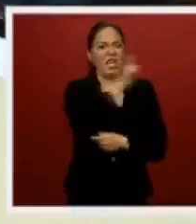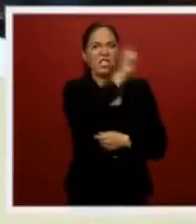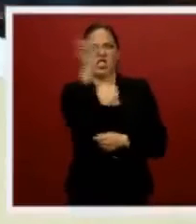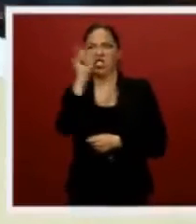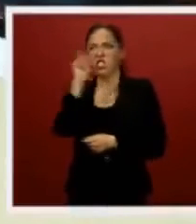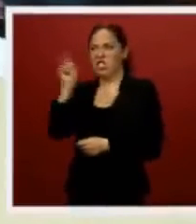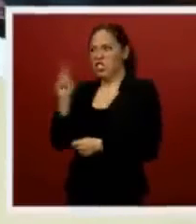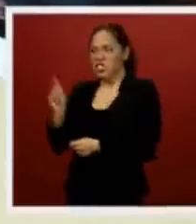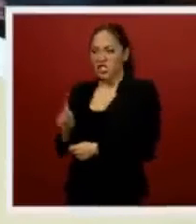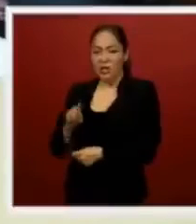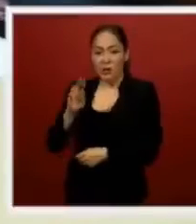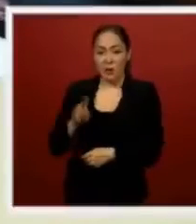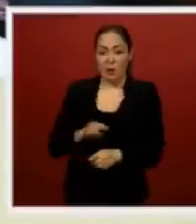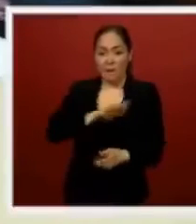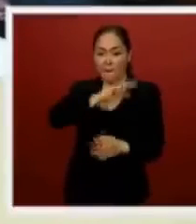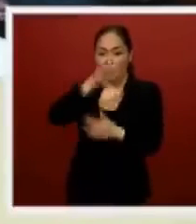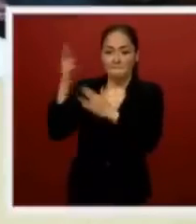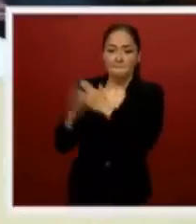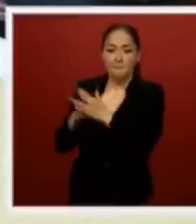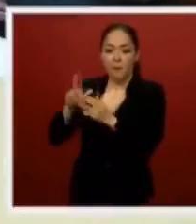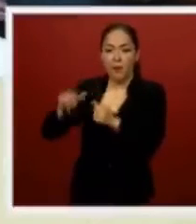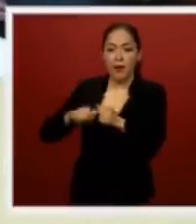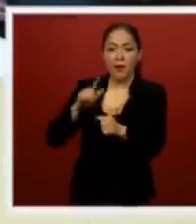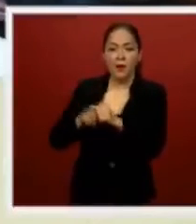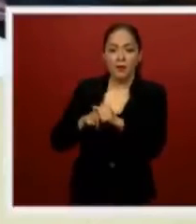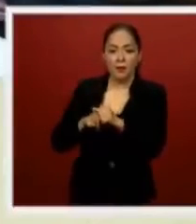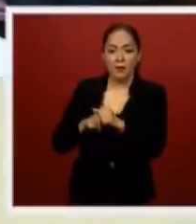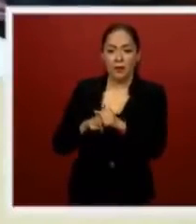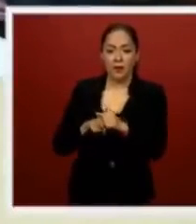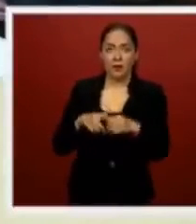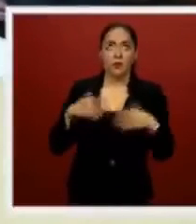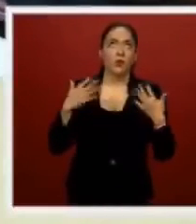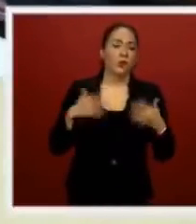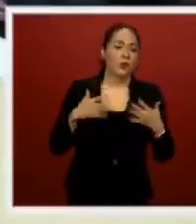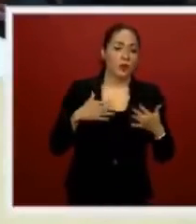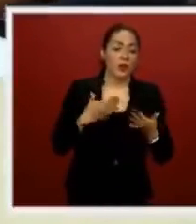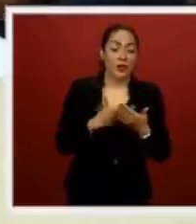no hay quien polinice las plantas. Y entonces tendríamos que ir,